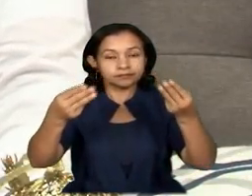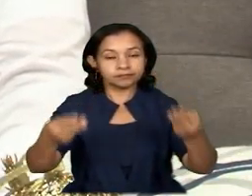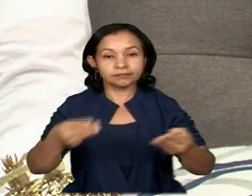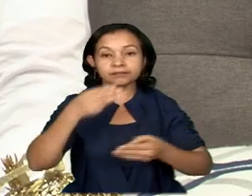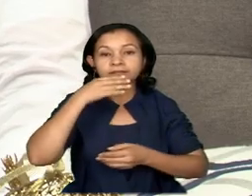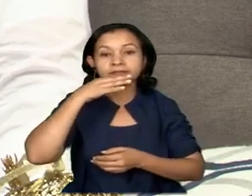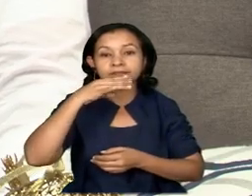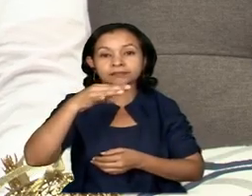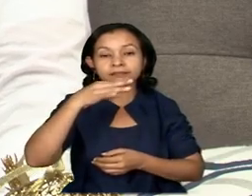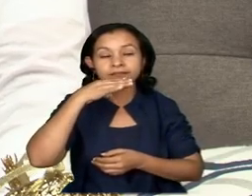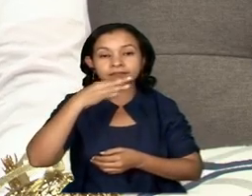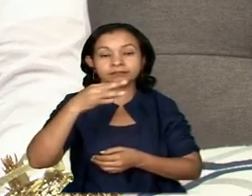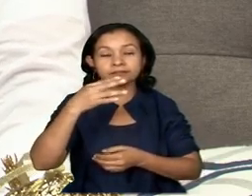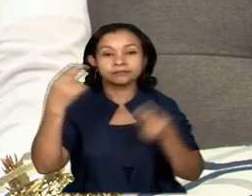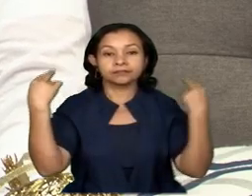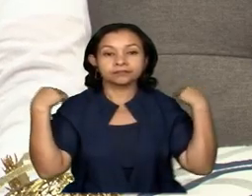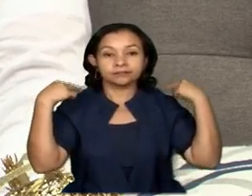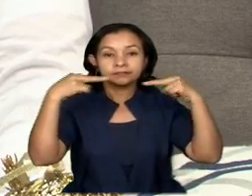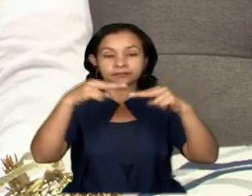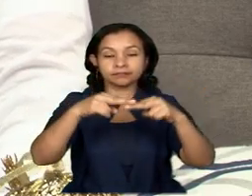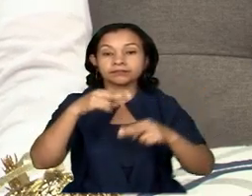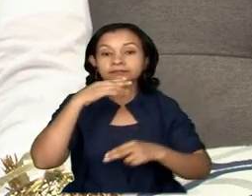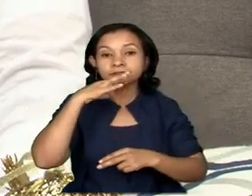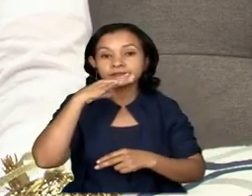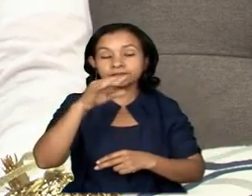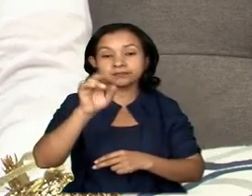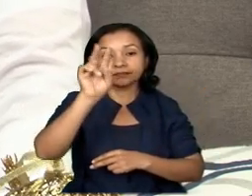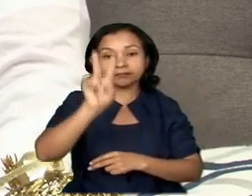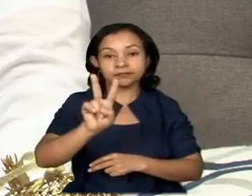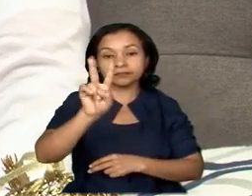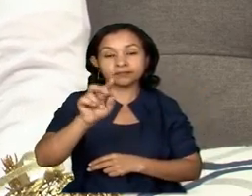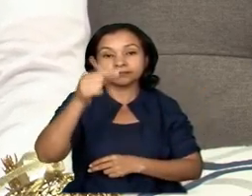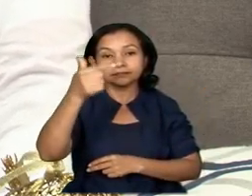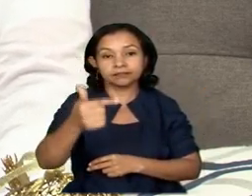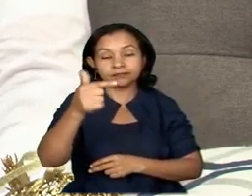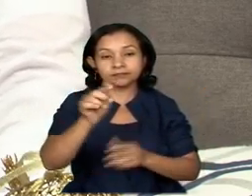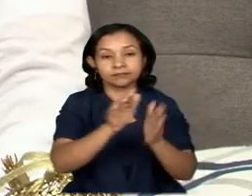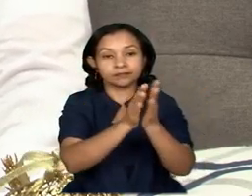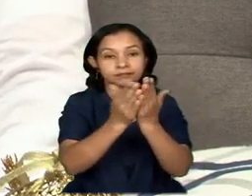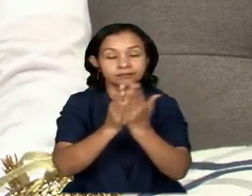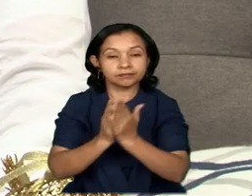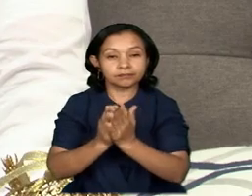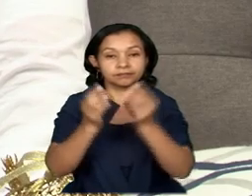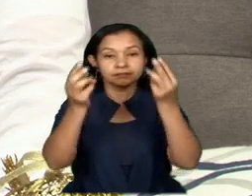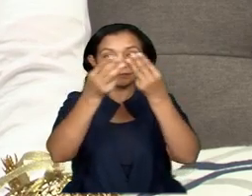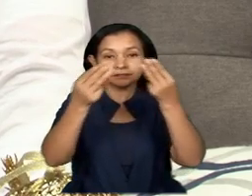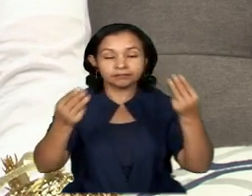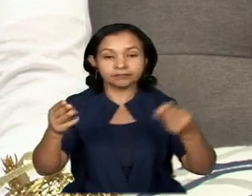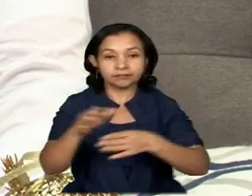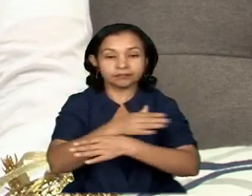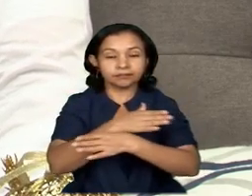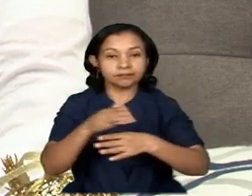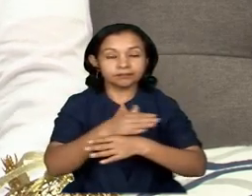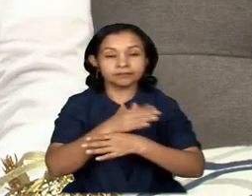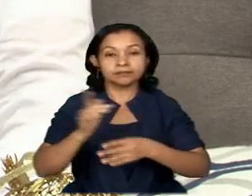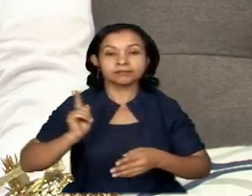inglés y la formación de los docentes de inglés para segundo grado, texto, guías pedagógicas, material audiovisual.